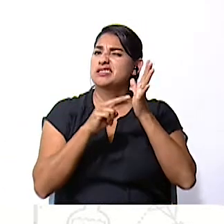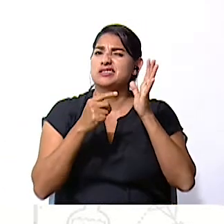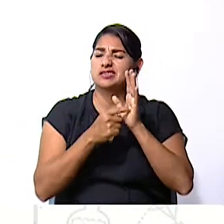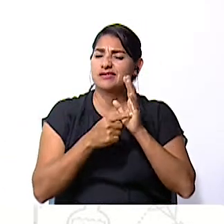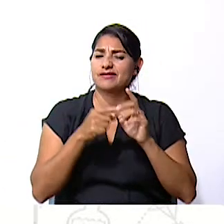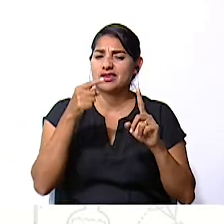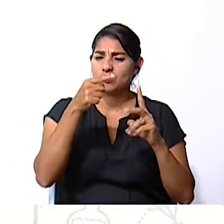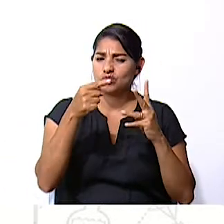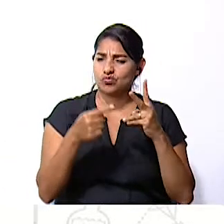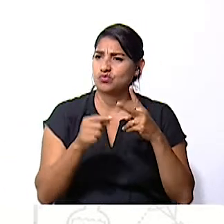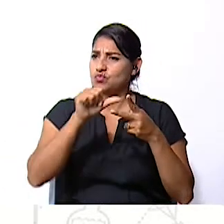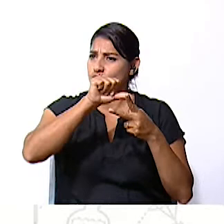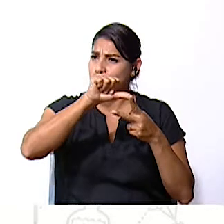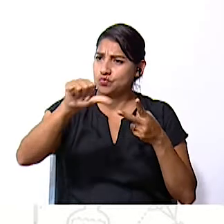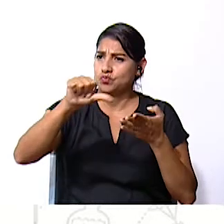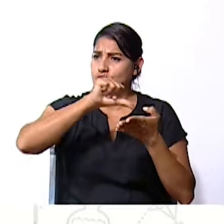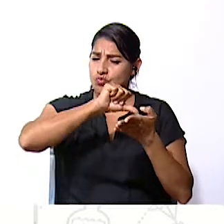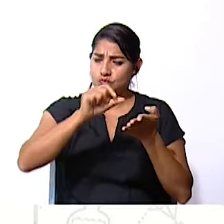indican?